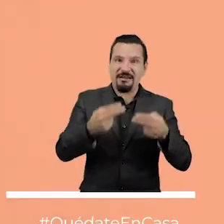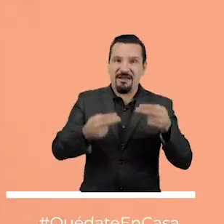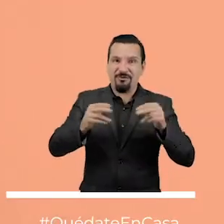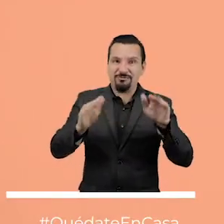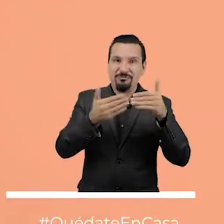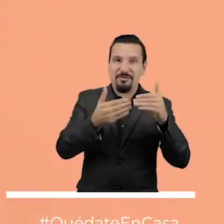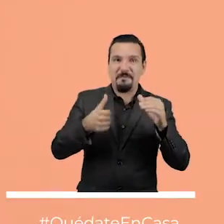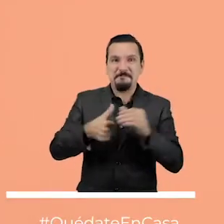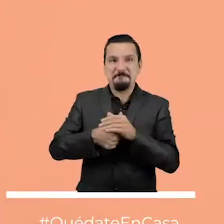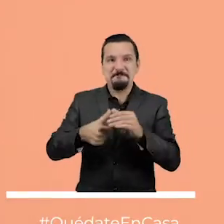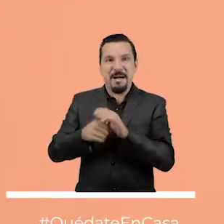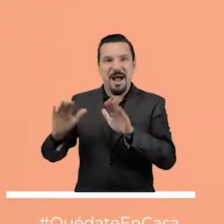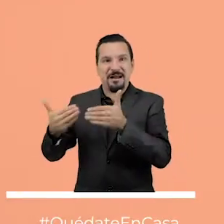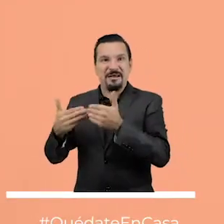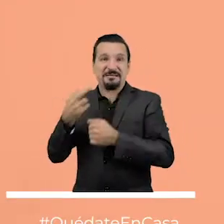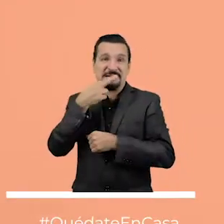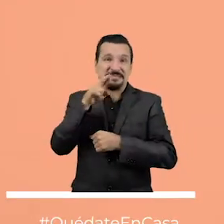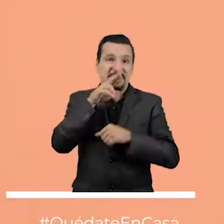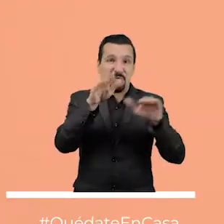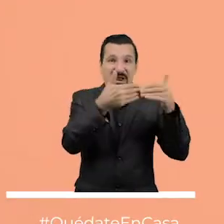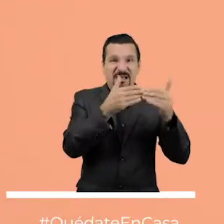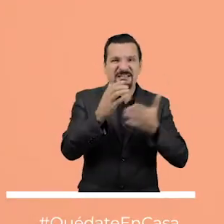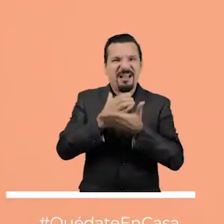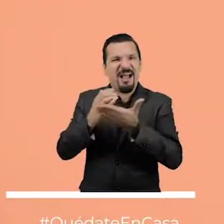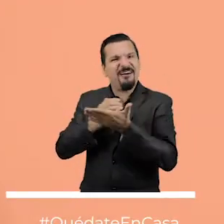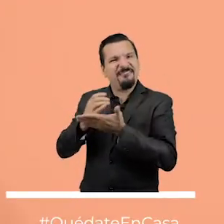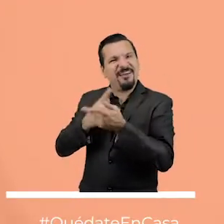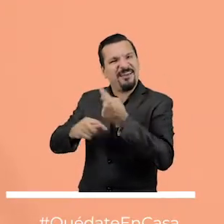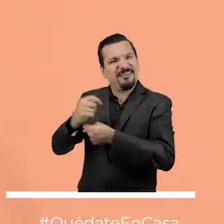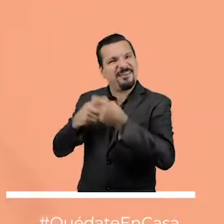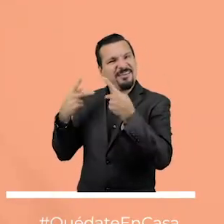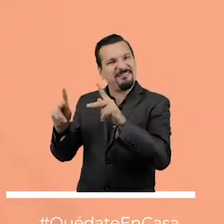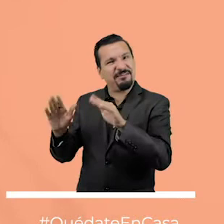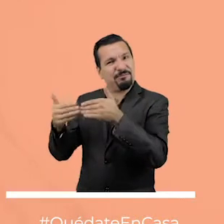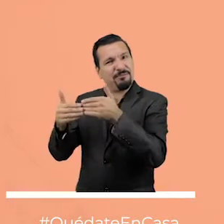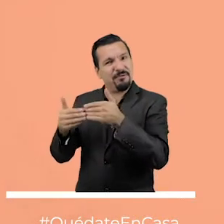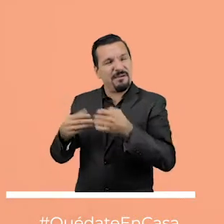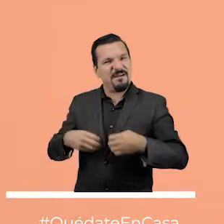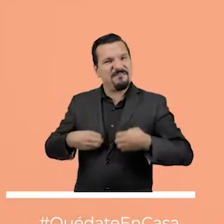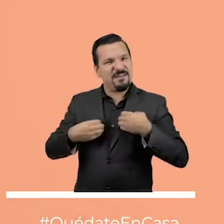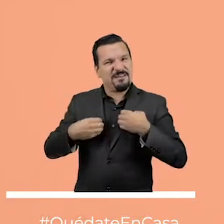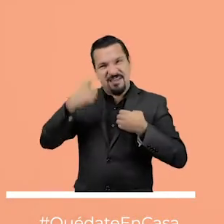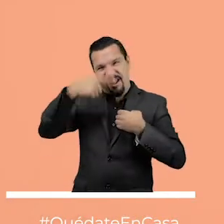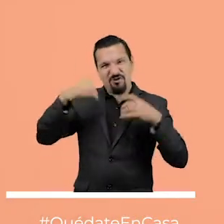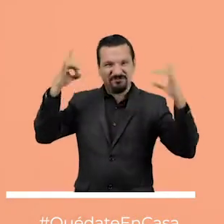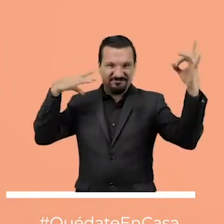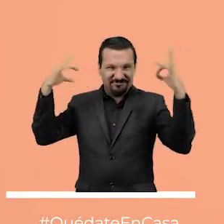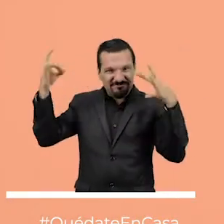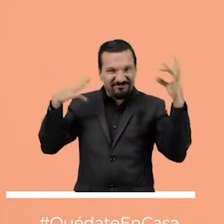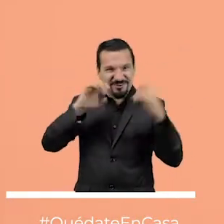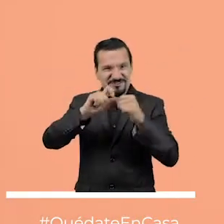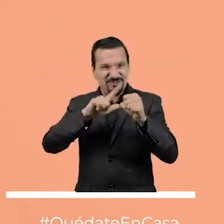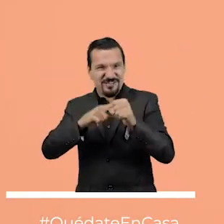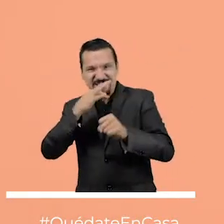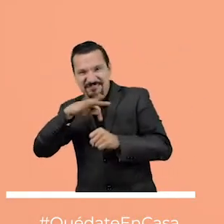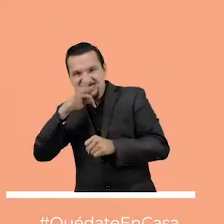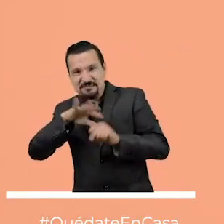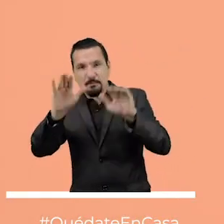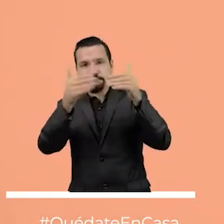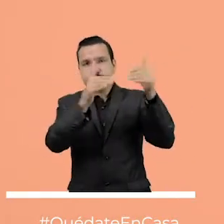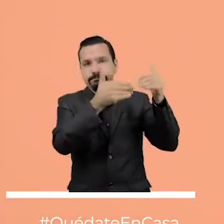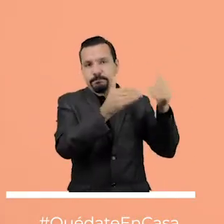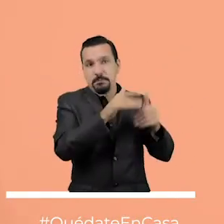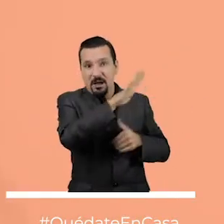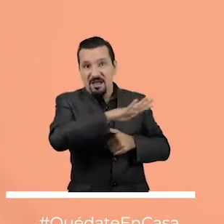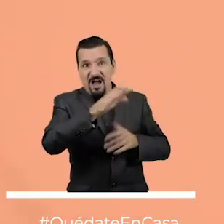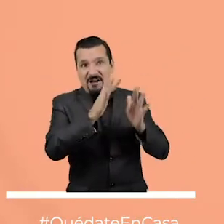Pero no debemos olvidarnos que además del virus que hoy nos acecha, hay otros males que,